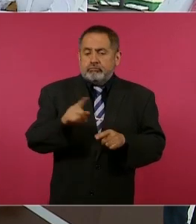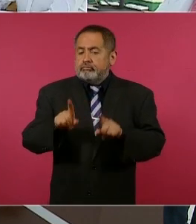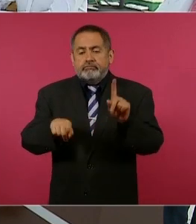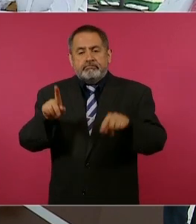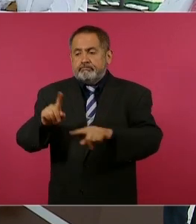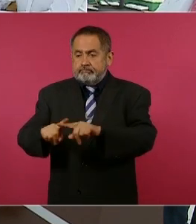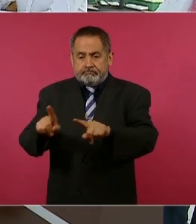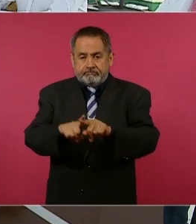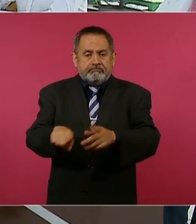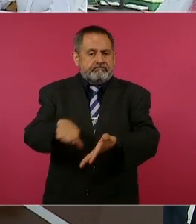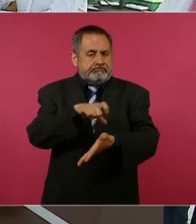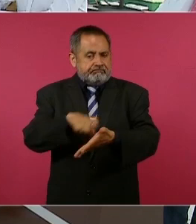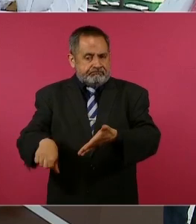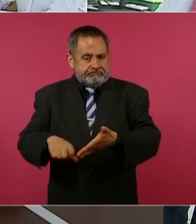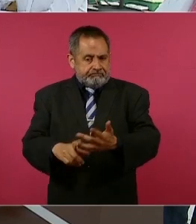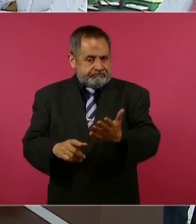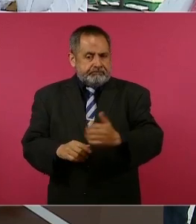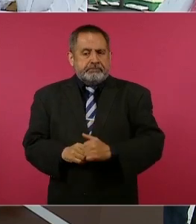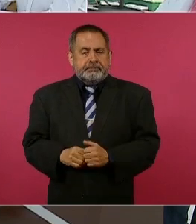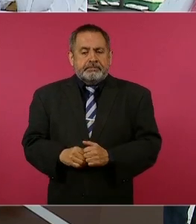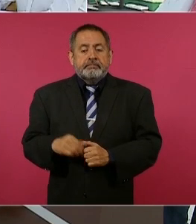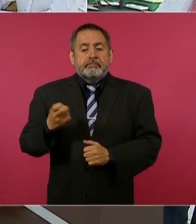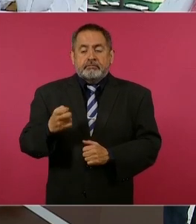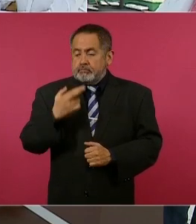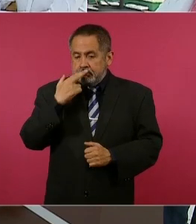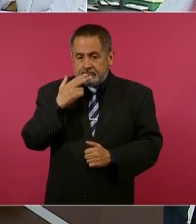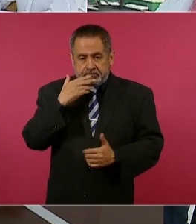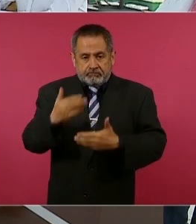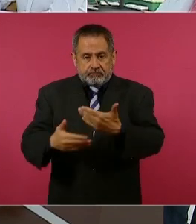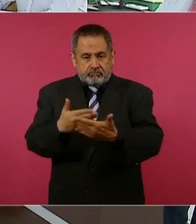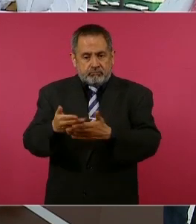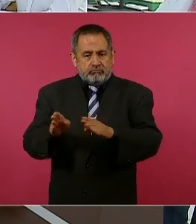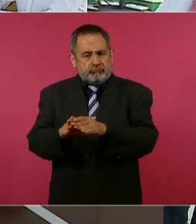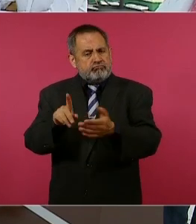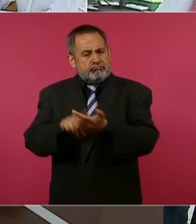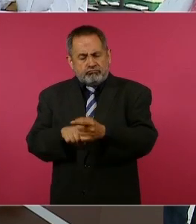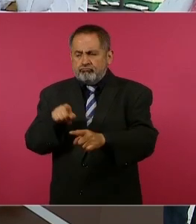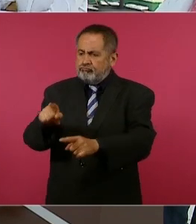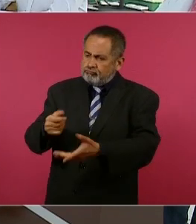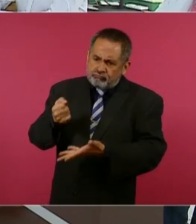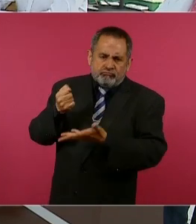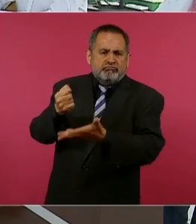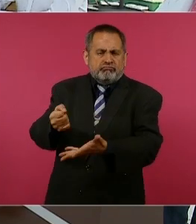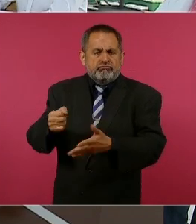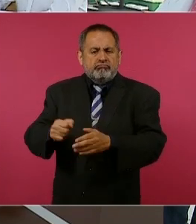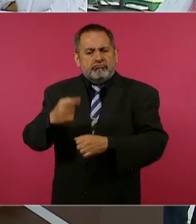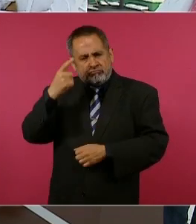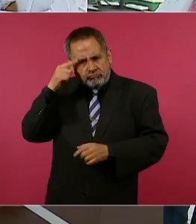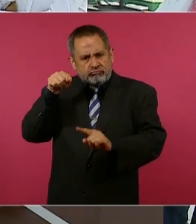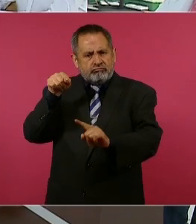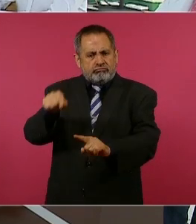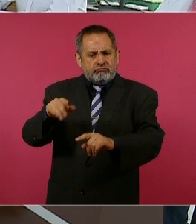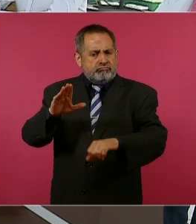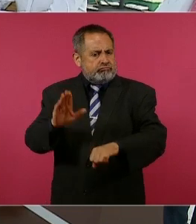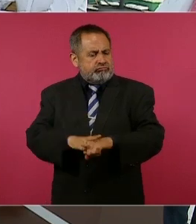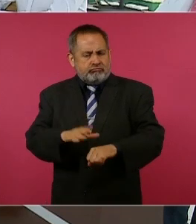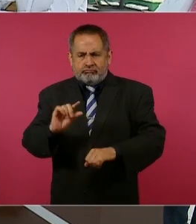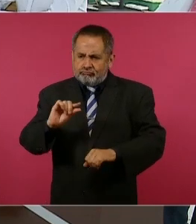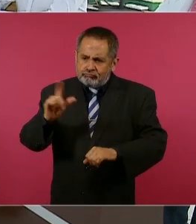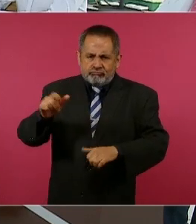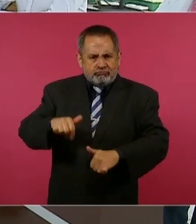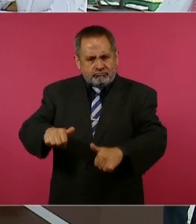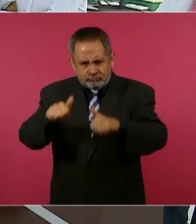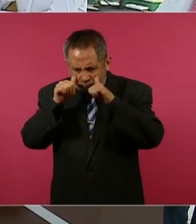salud. Y de esta manera, mejorar sus condiciones y contribuir a incrementar la calidad en